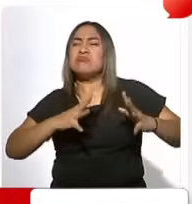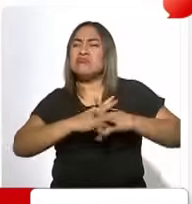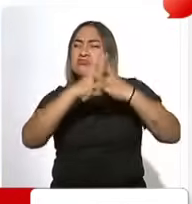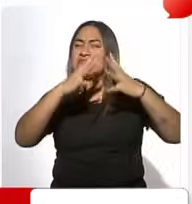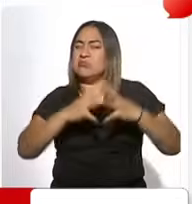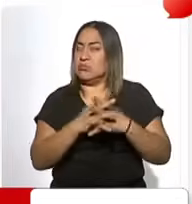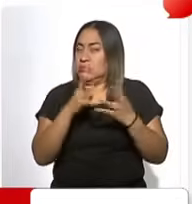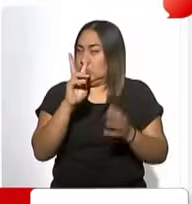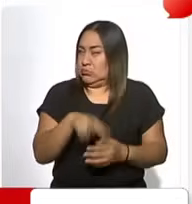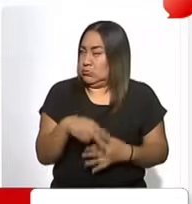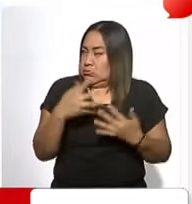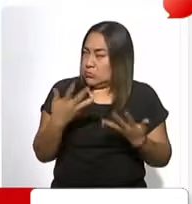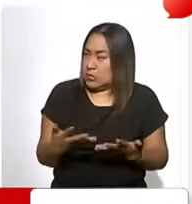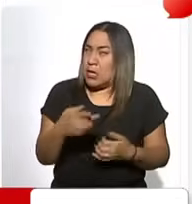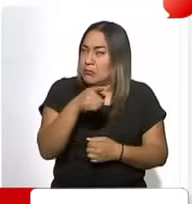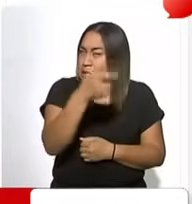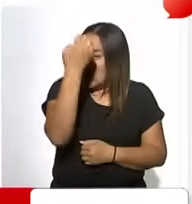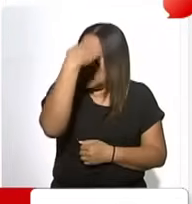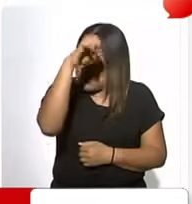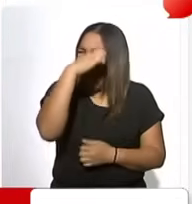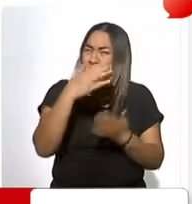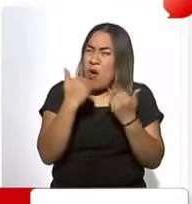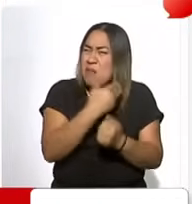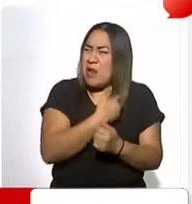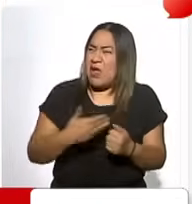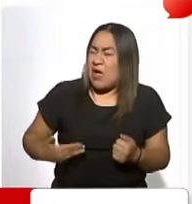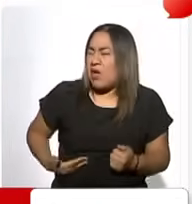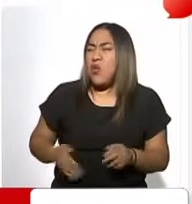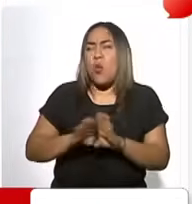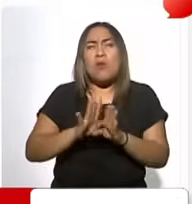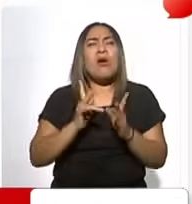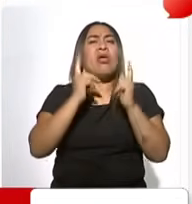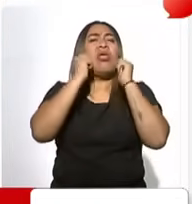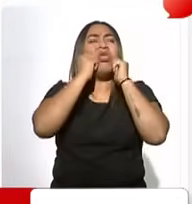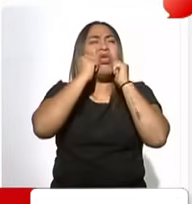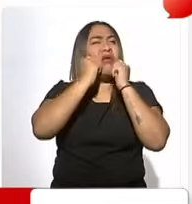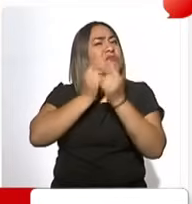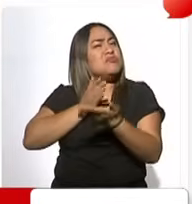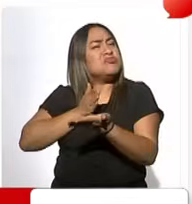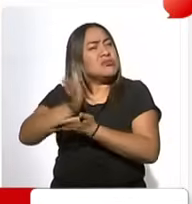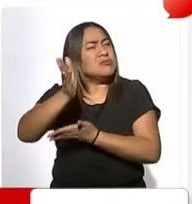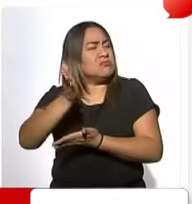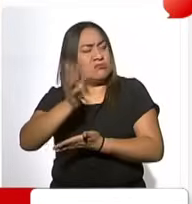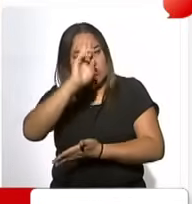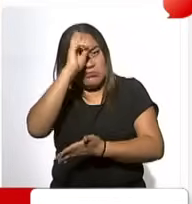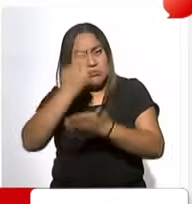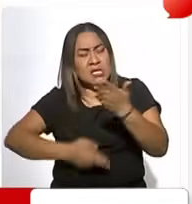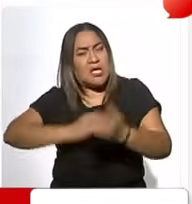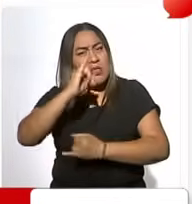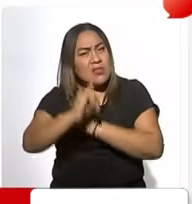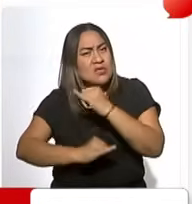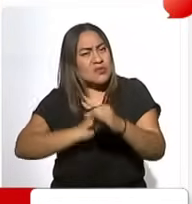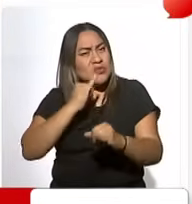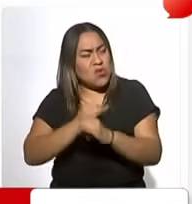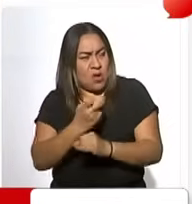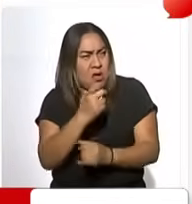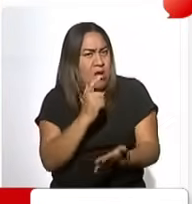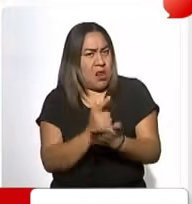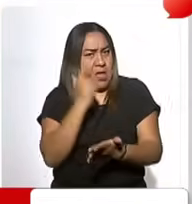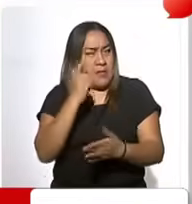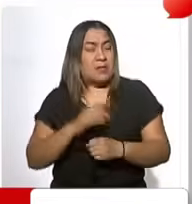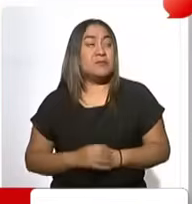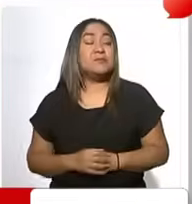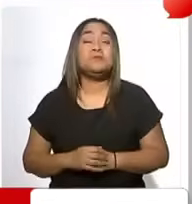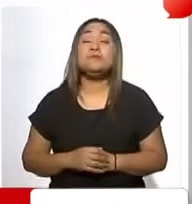en su cabeza Más allá de la inexperiencia se puede provocar cometer una ilegalidad internacional tan agraviada como esta pero es in